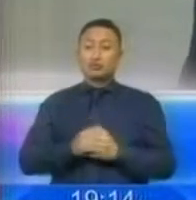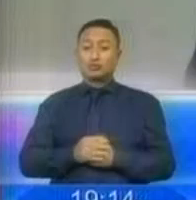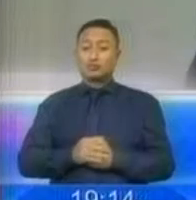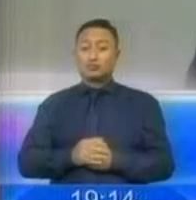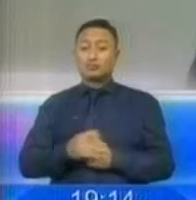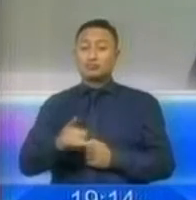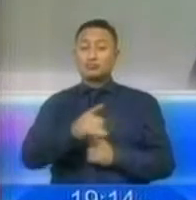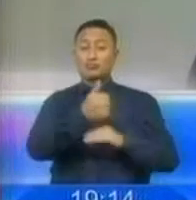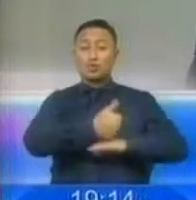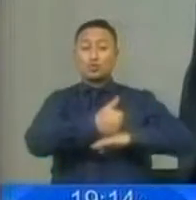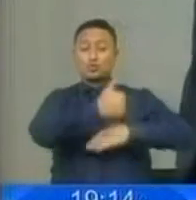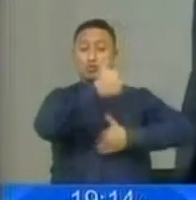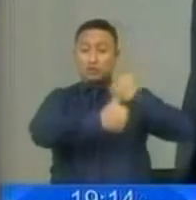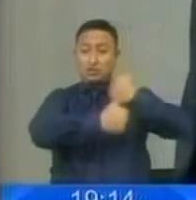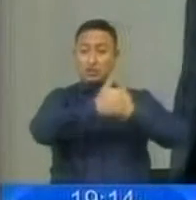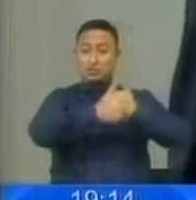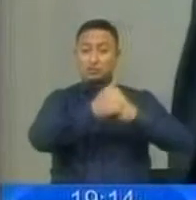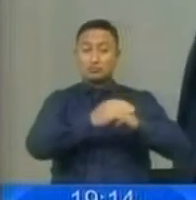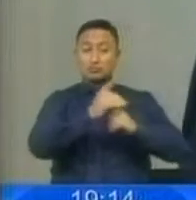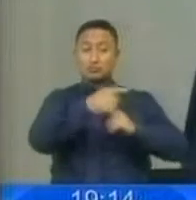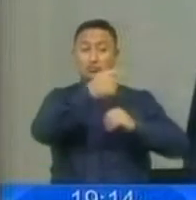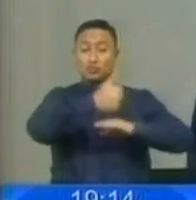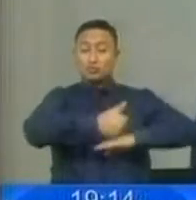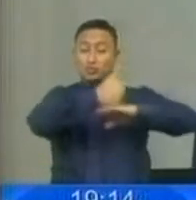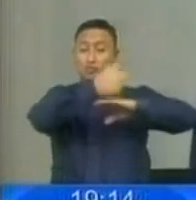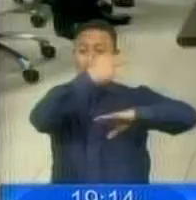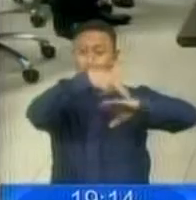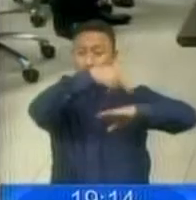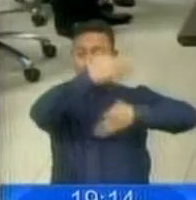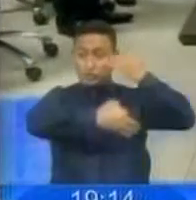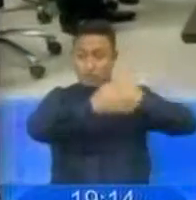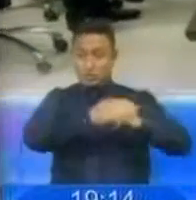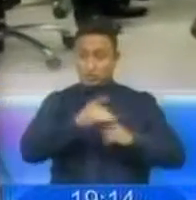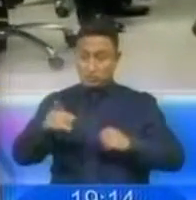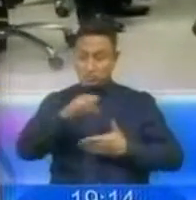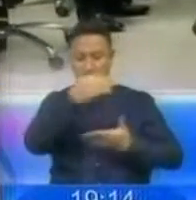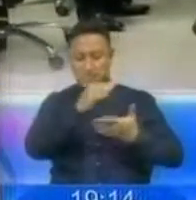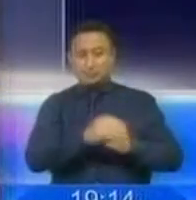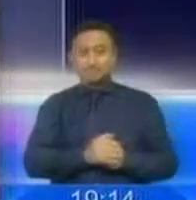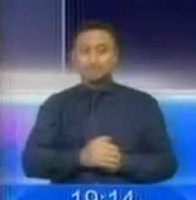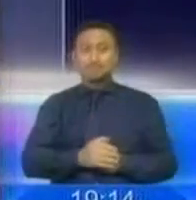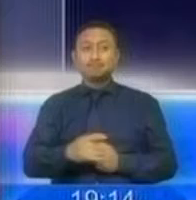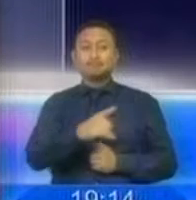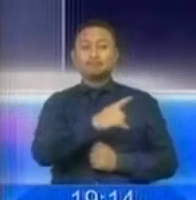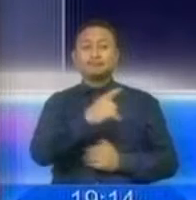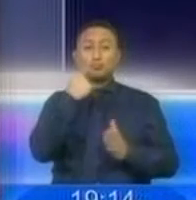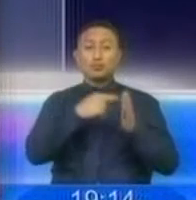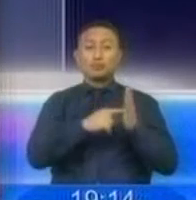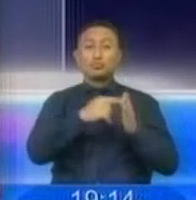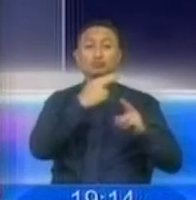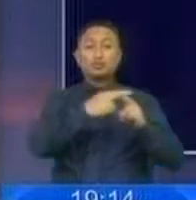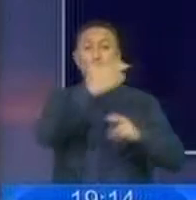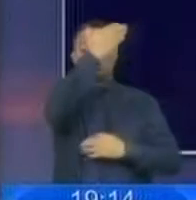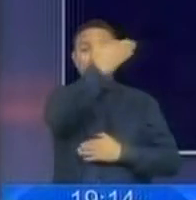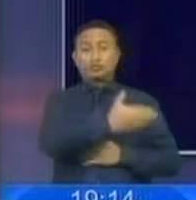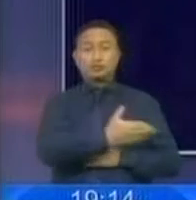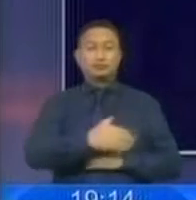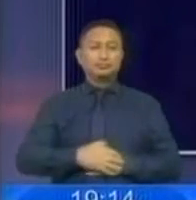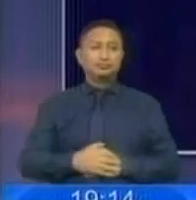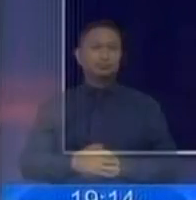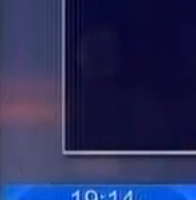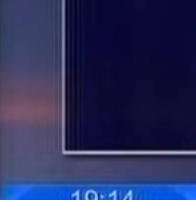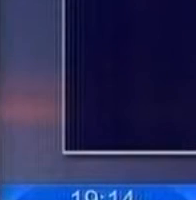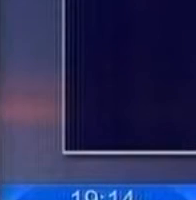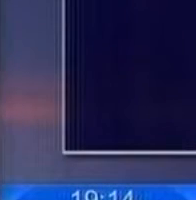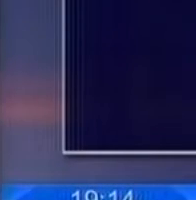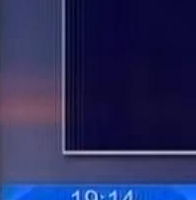los candidatos a la Corte Constitucional. Y serán los juristas Ramiro García, Alberto Ray, Amanda Páez,